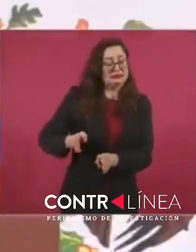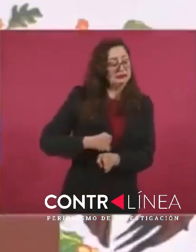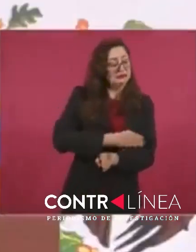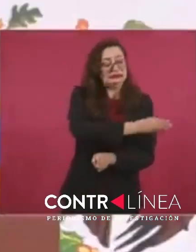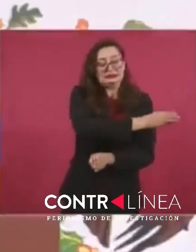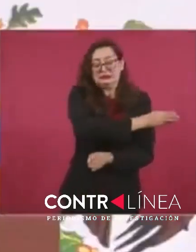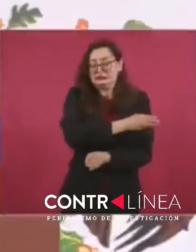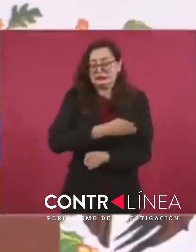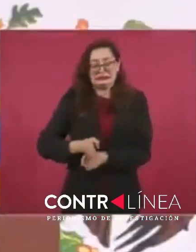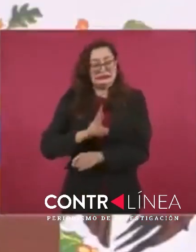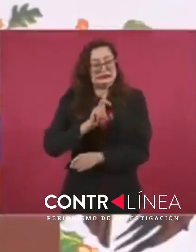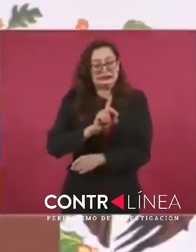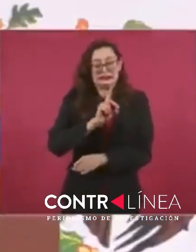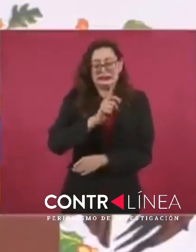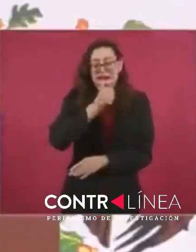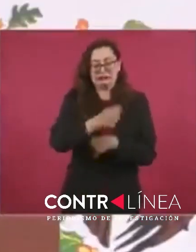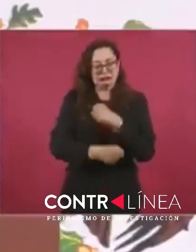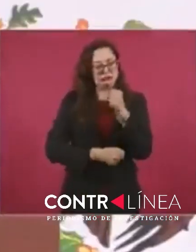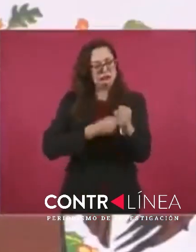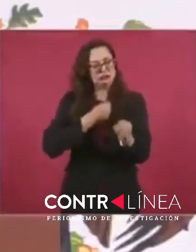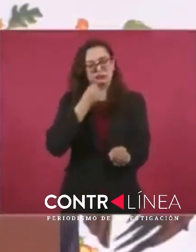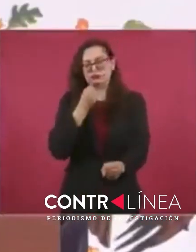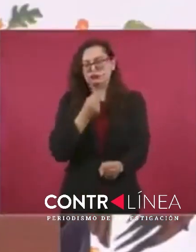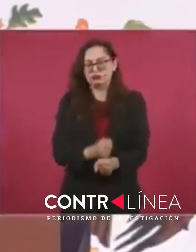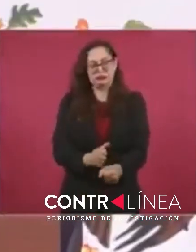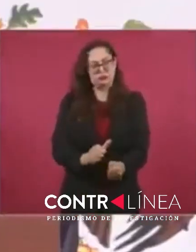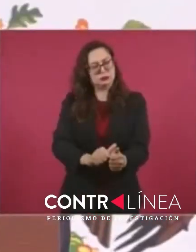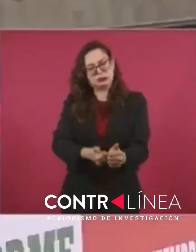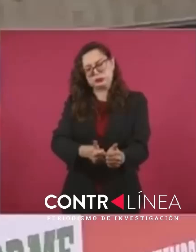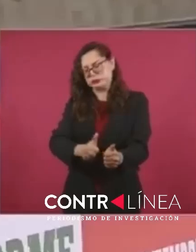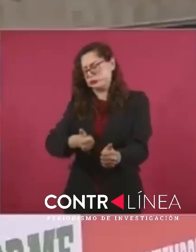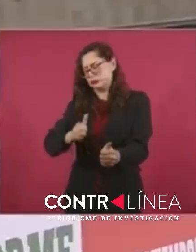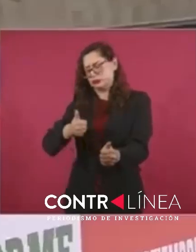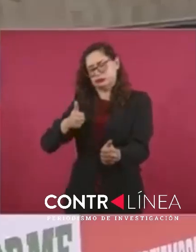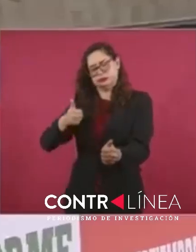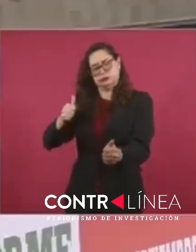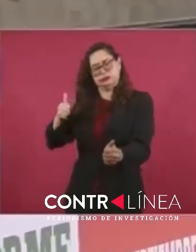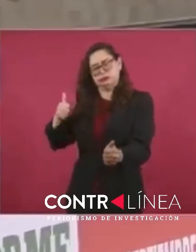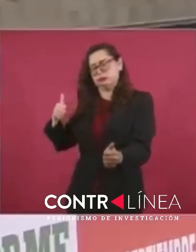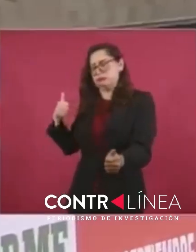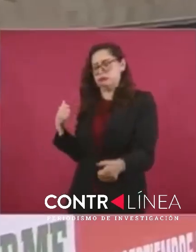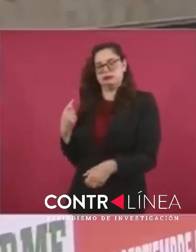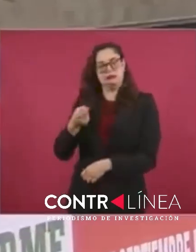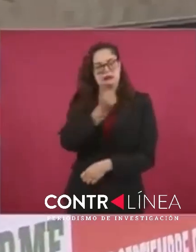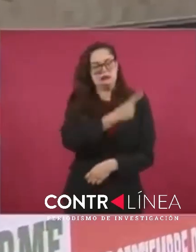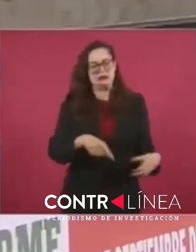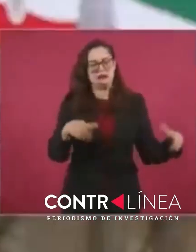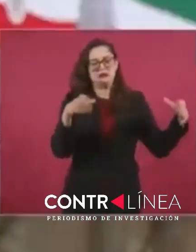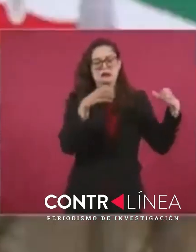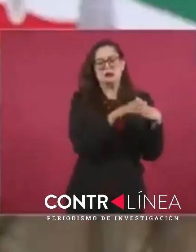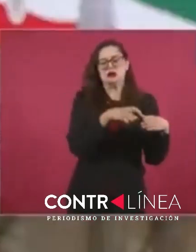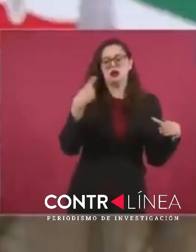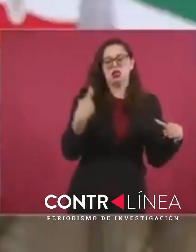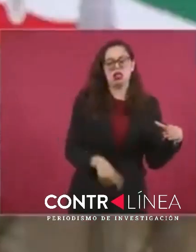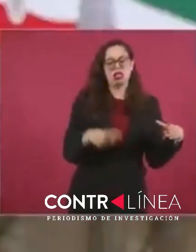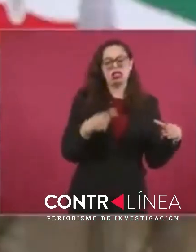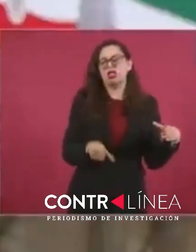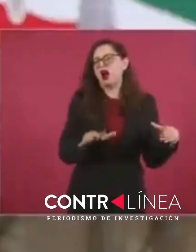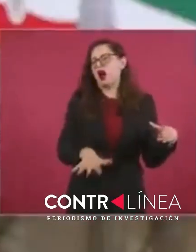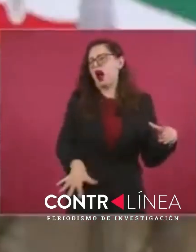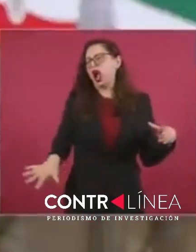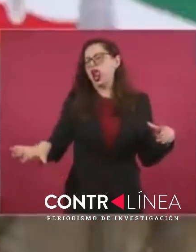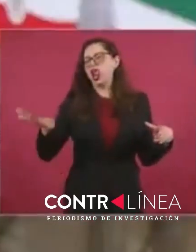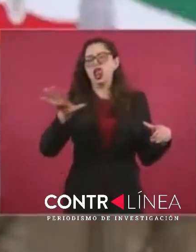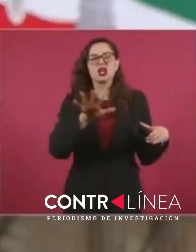gobierno estuvo en manos de oligarcas insensibles que nunca se preocuparon por el bienestar del pueblo y solo